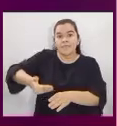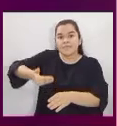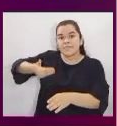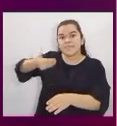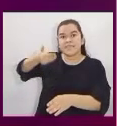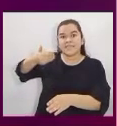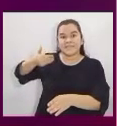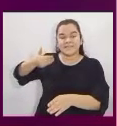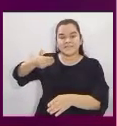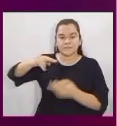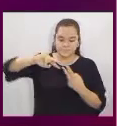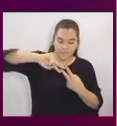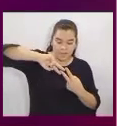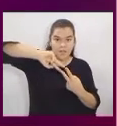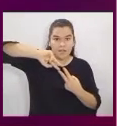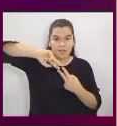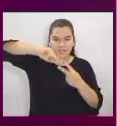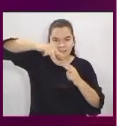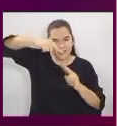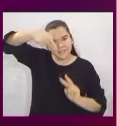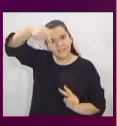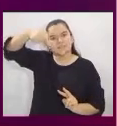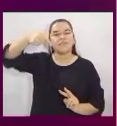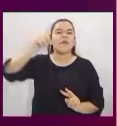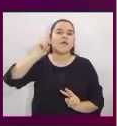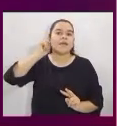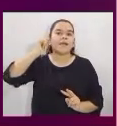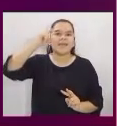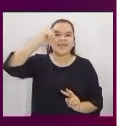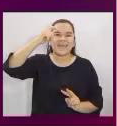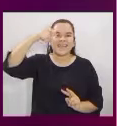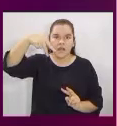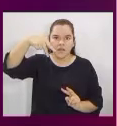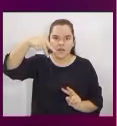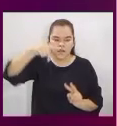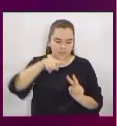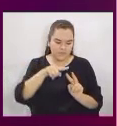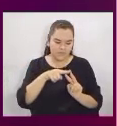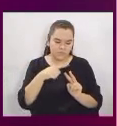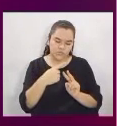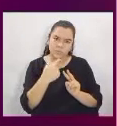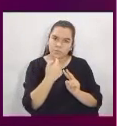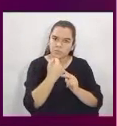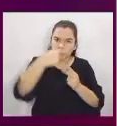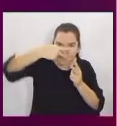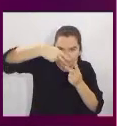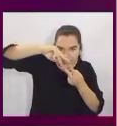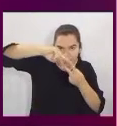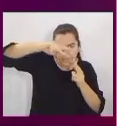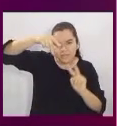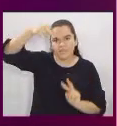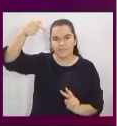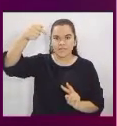existía, no se había descubierto todavía el gen que provocaba esta ataxia genética. Por